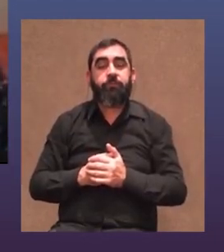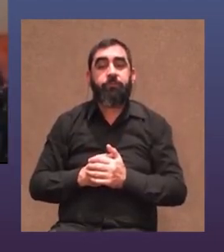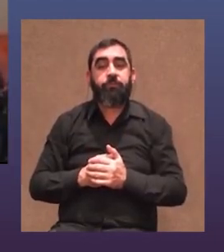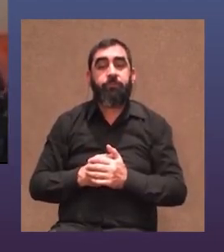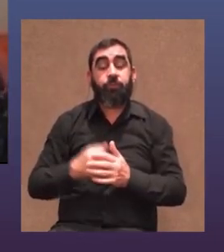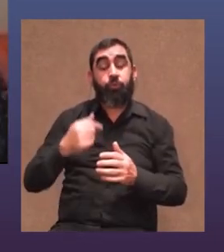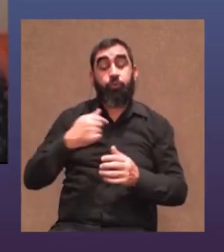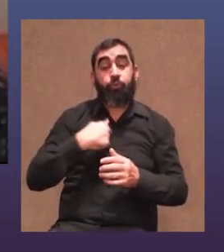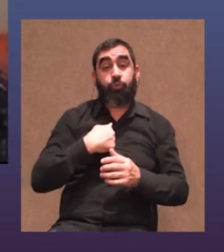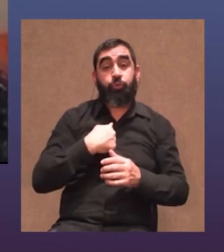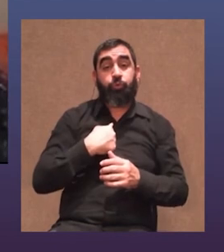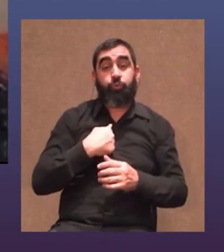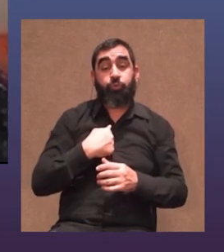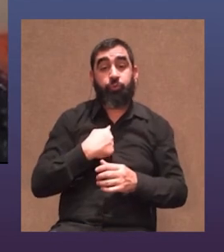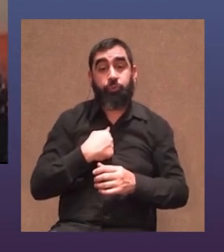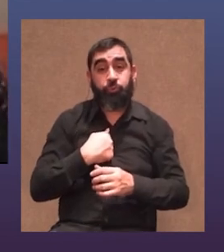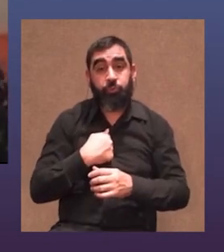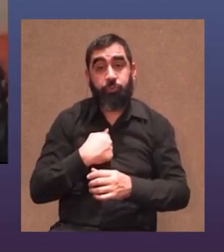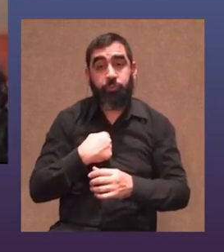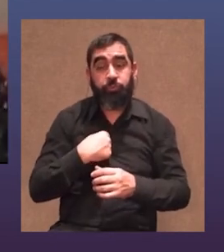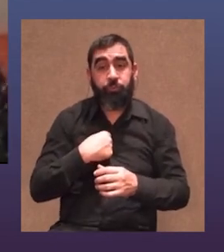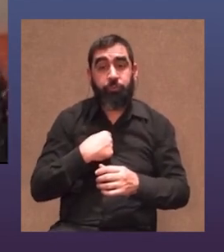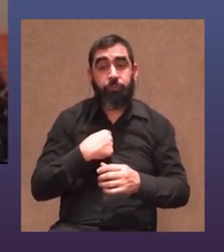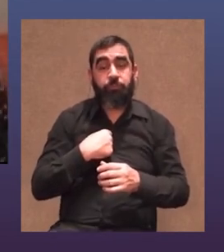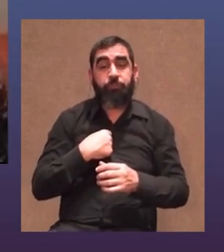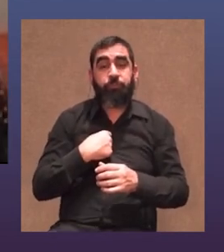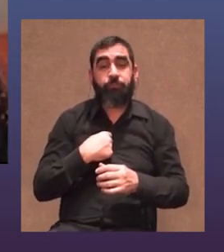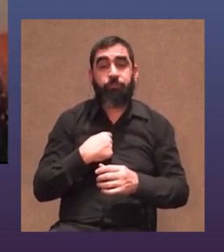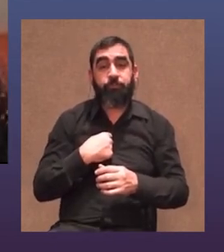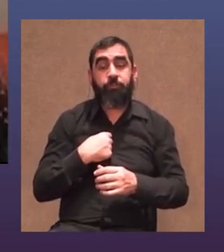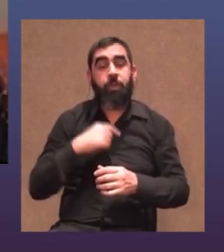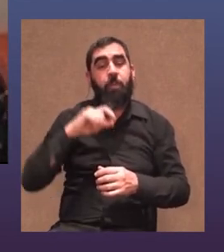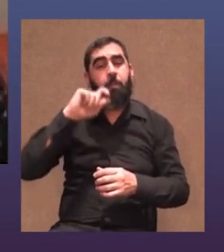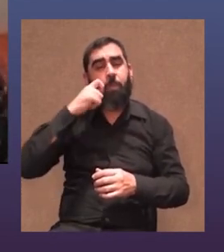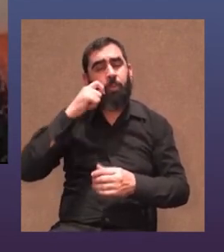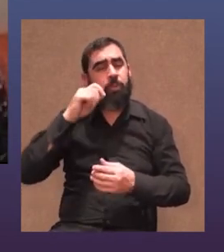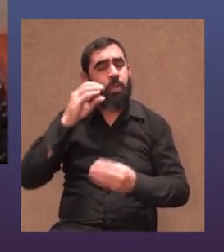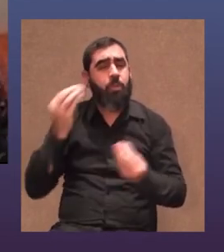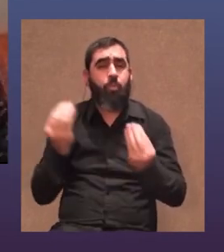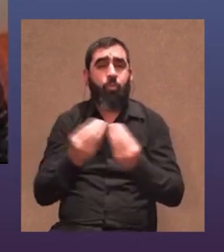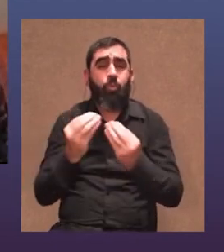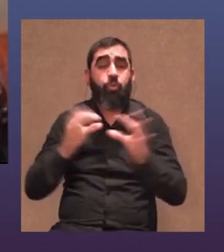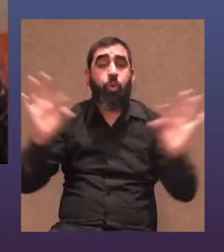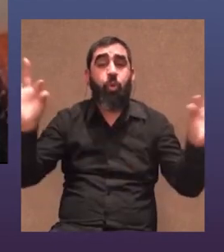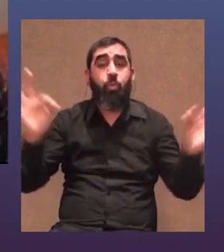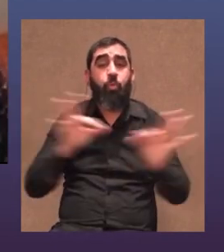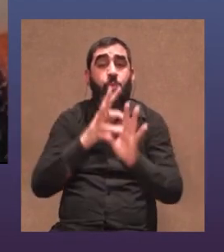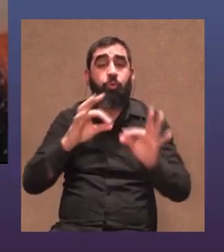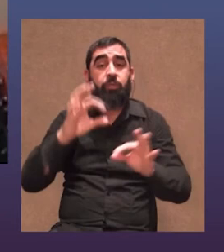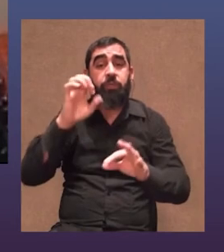Bueno, yo soy bastante variopinta porque me gusta muchísimo la música sinfónica,